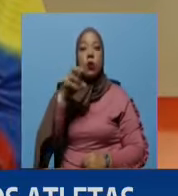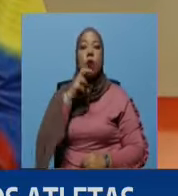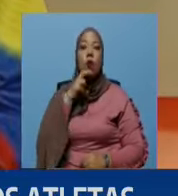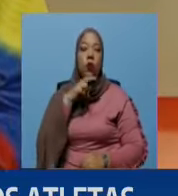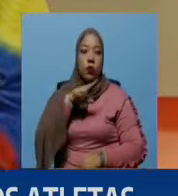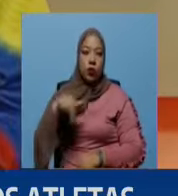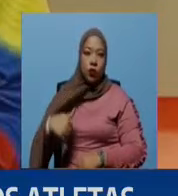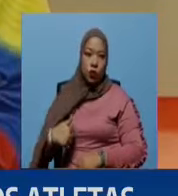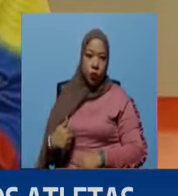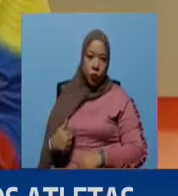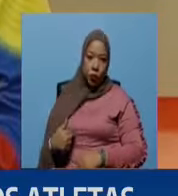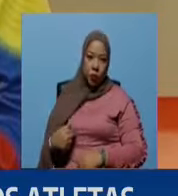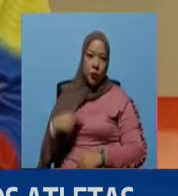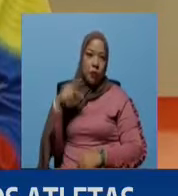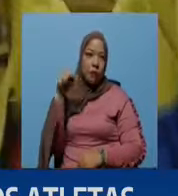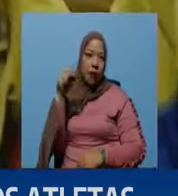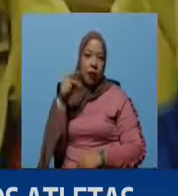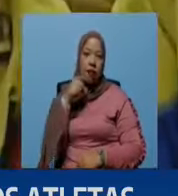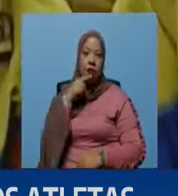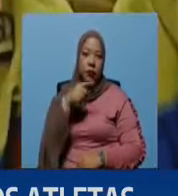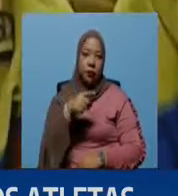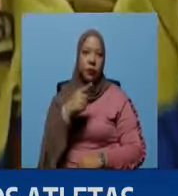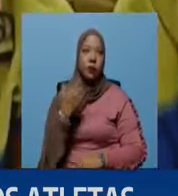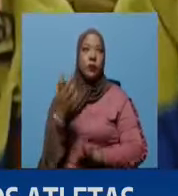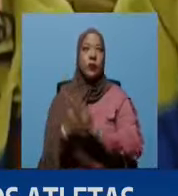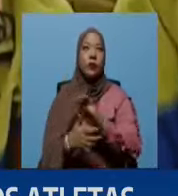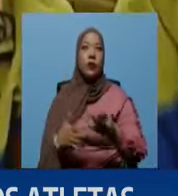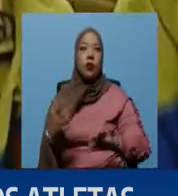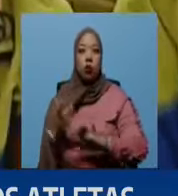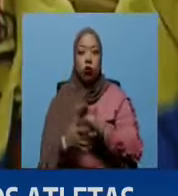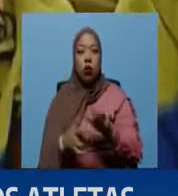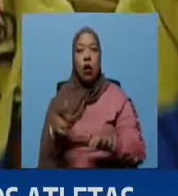para nosotros. Ese problema que tuviste,